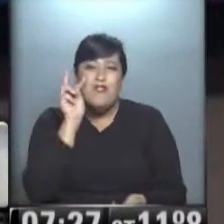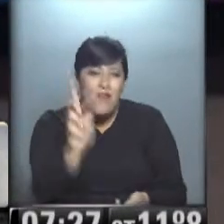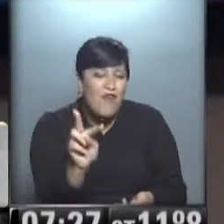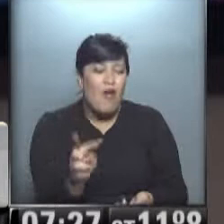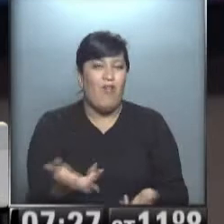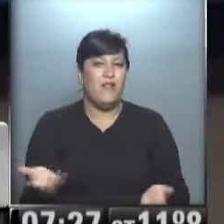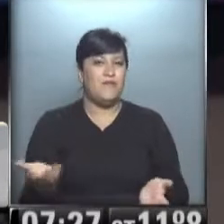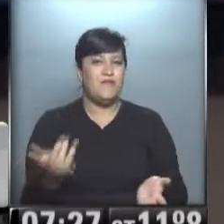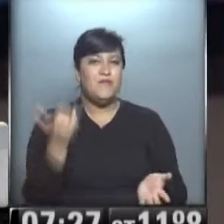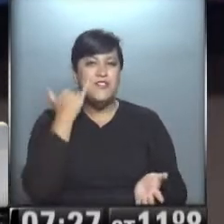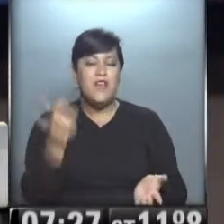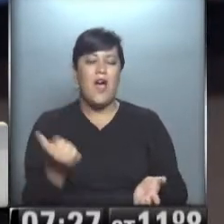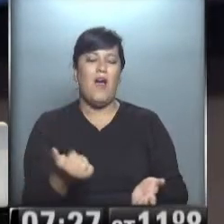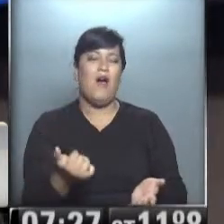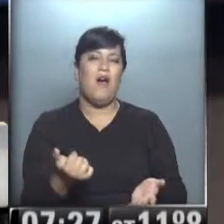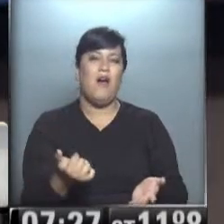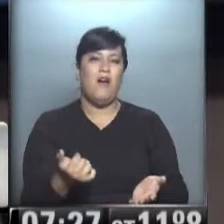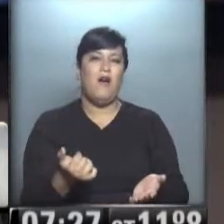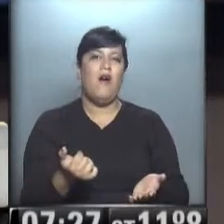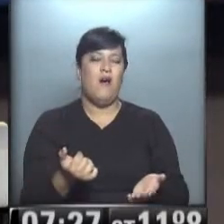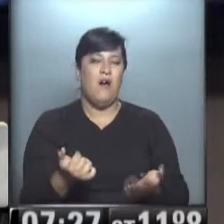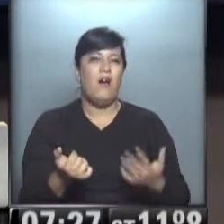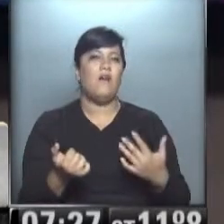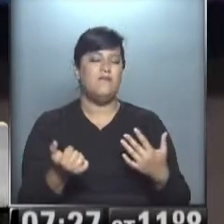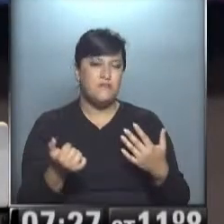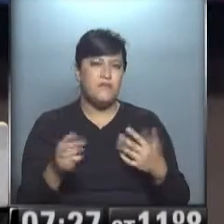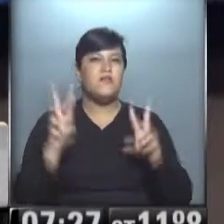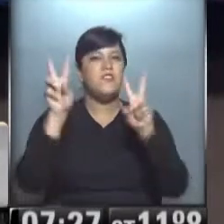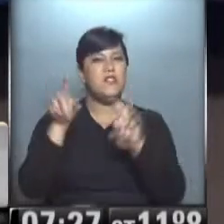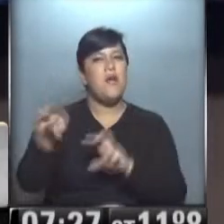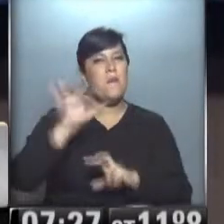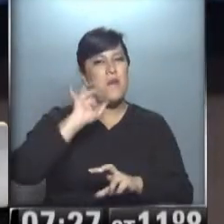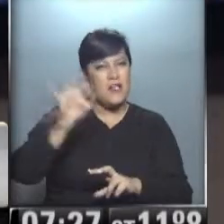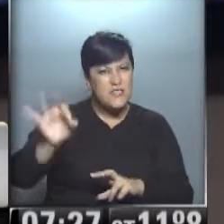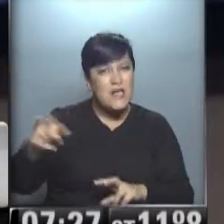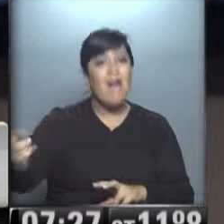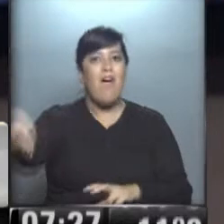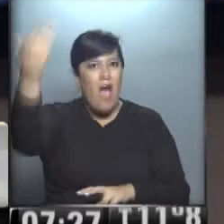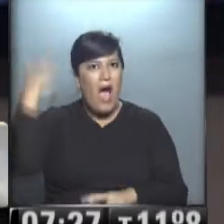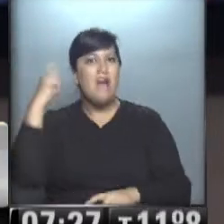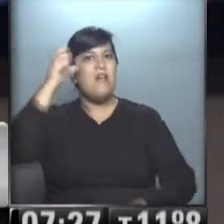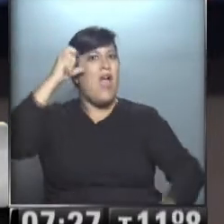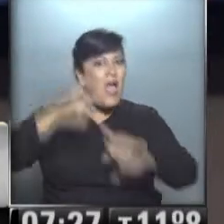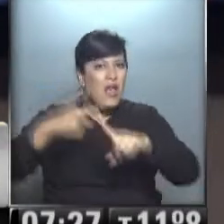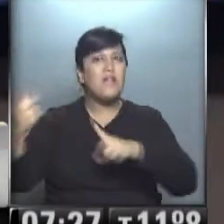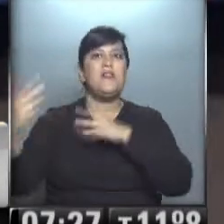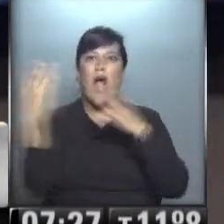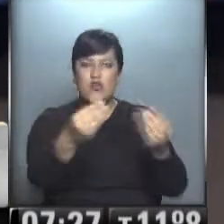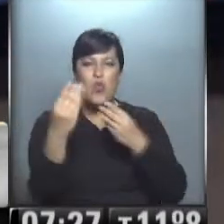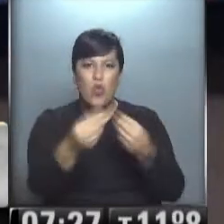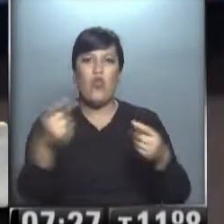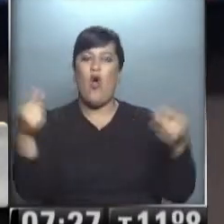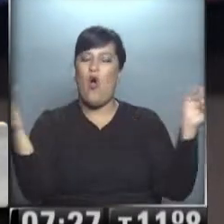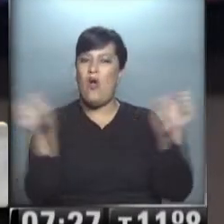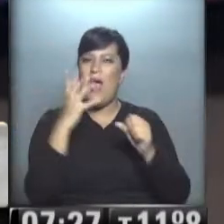bastante empapado del tema colaboro con abuelas de plaza de mayo es músico colaboro con abuelas de plaza